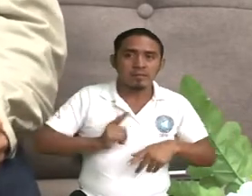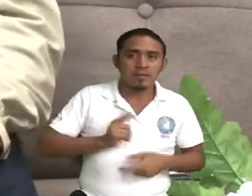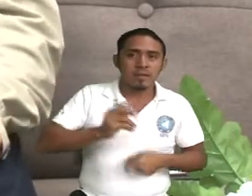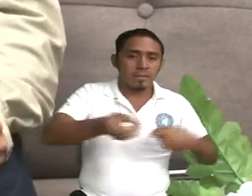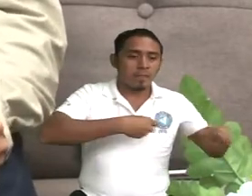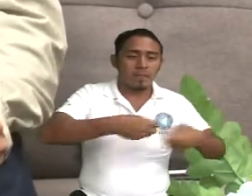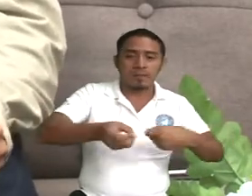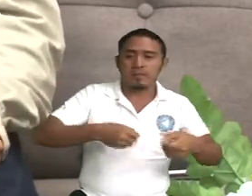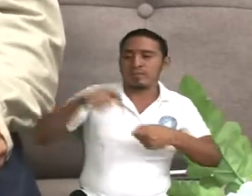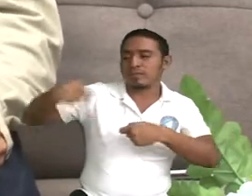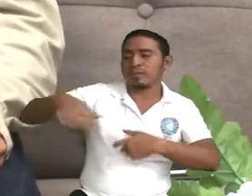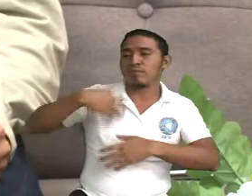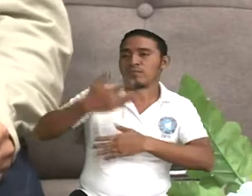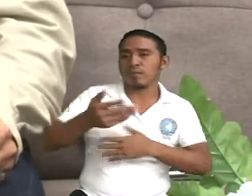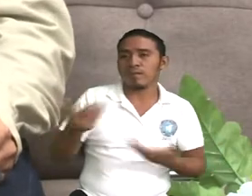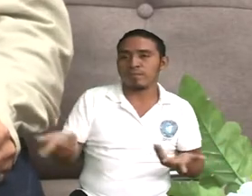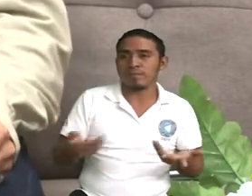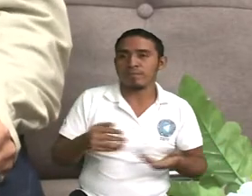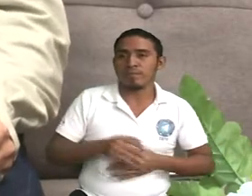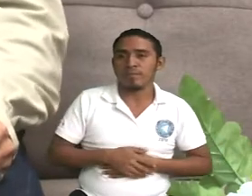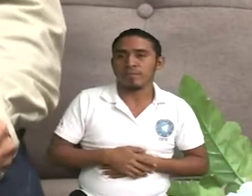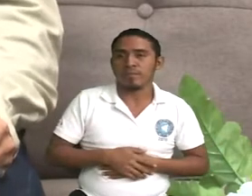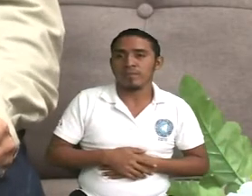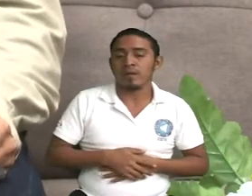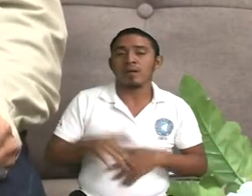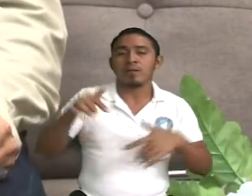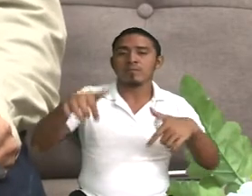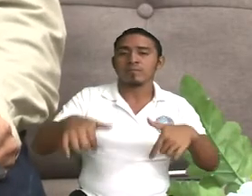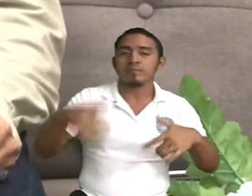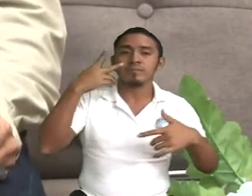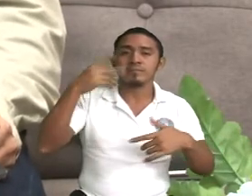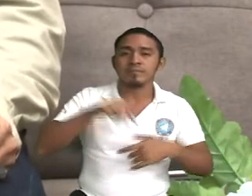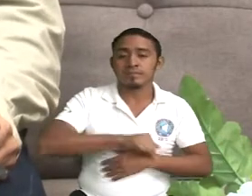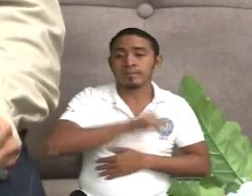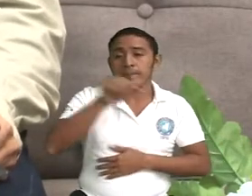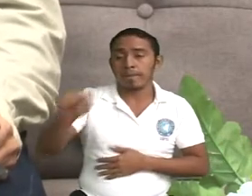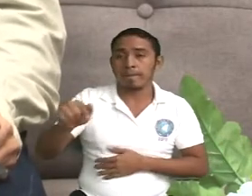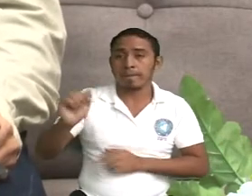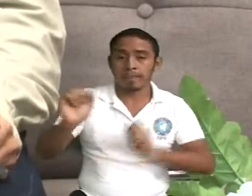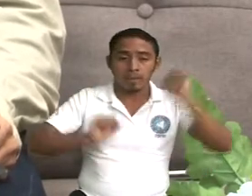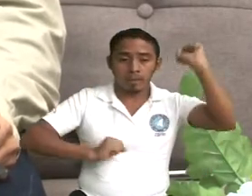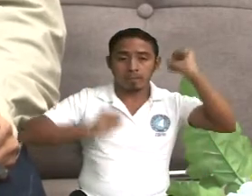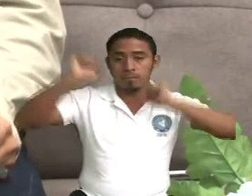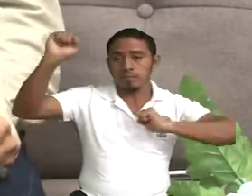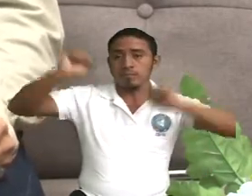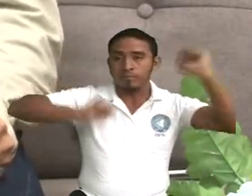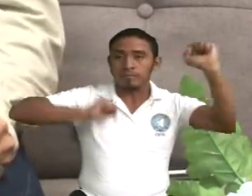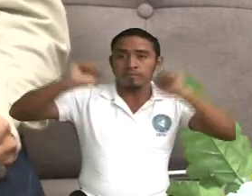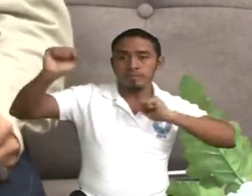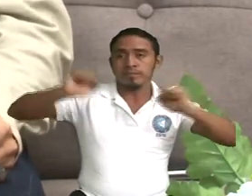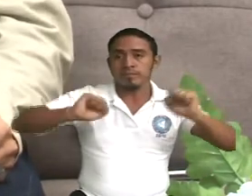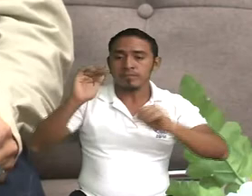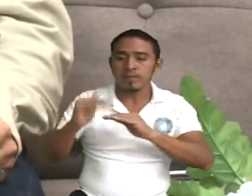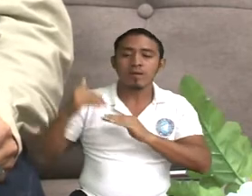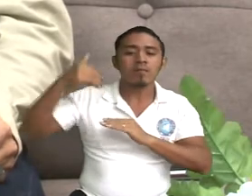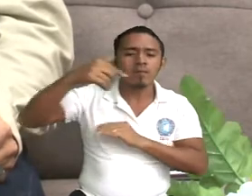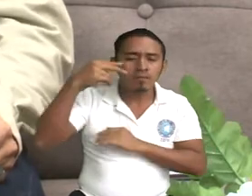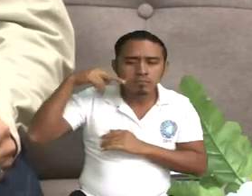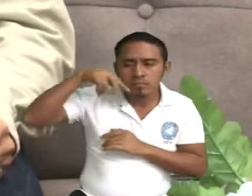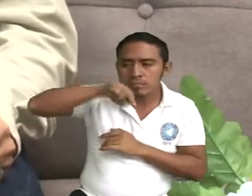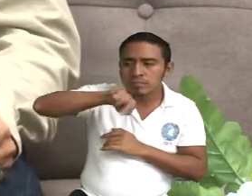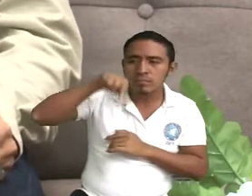emprendedores afuera, hermano. Ahora vas a los gimnasios y fuera de los